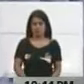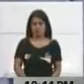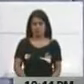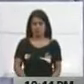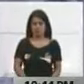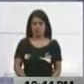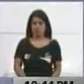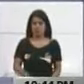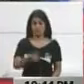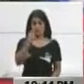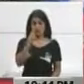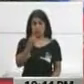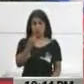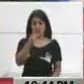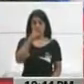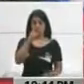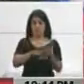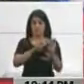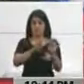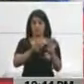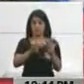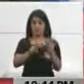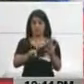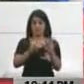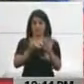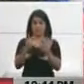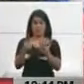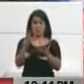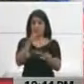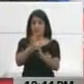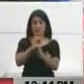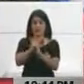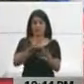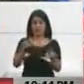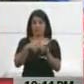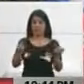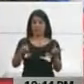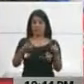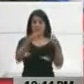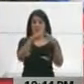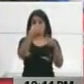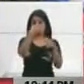Para que tú veas, en el año 67 no había internet, pero la CIA mandaba.